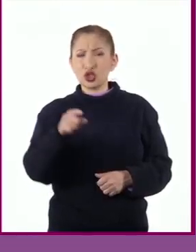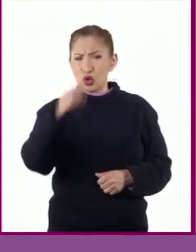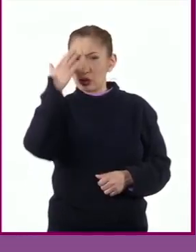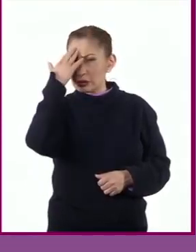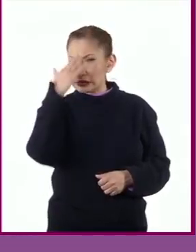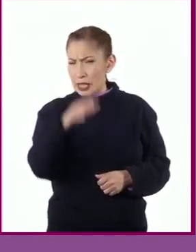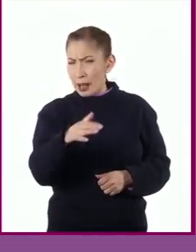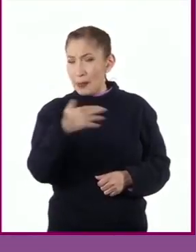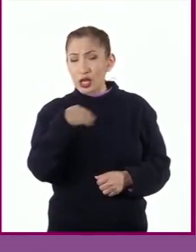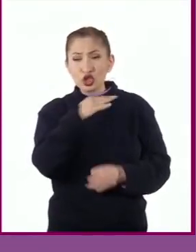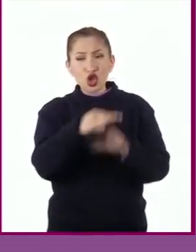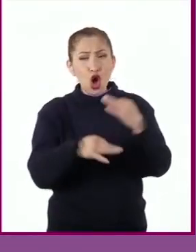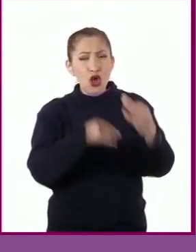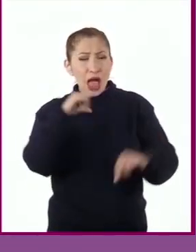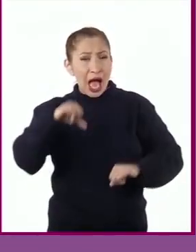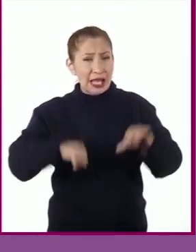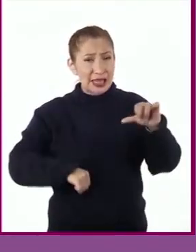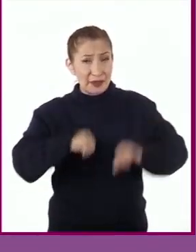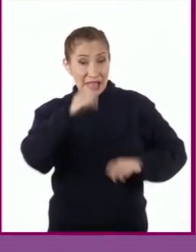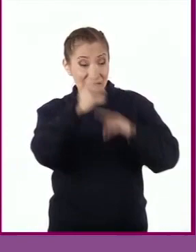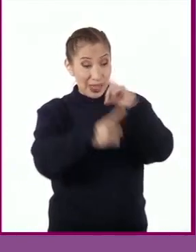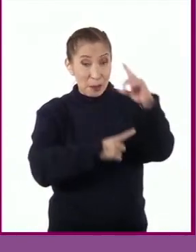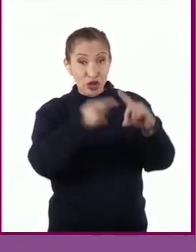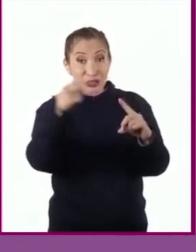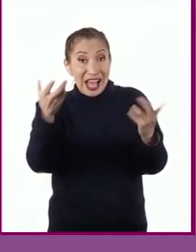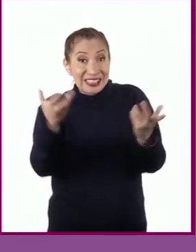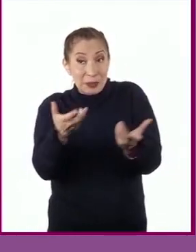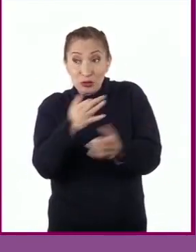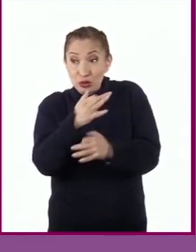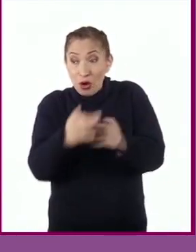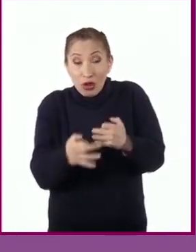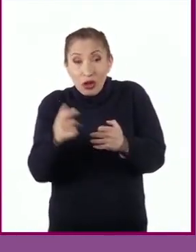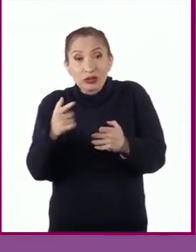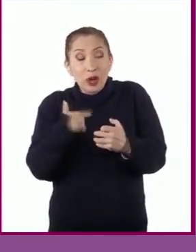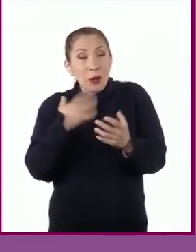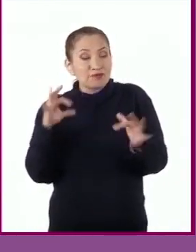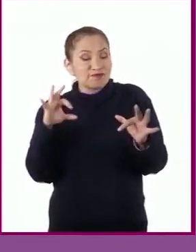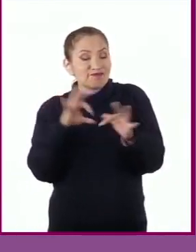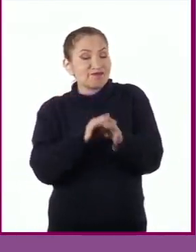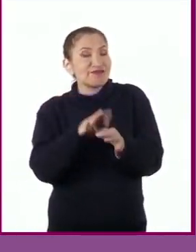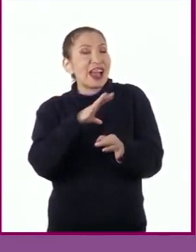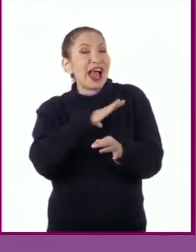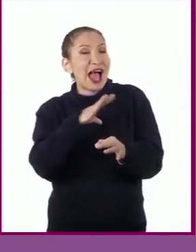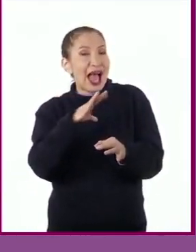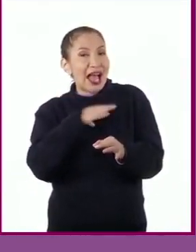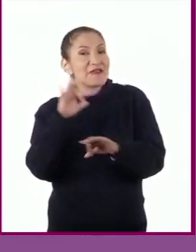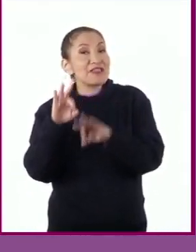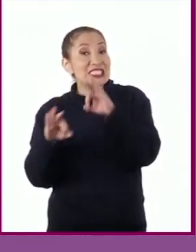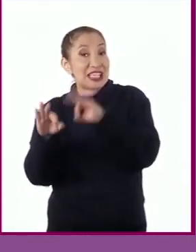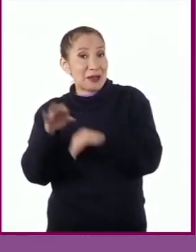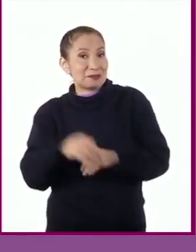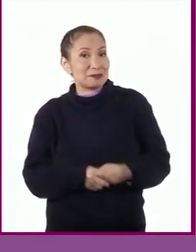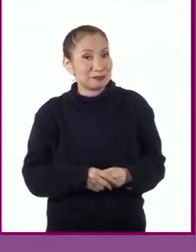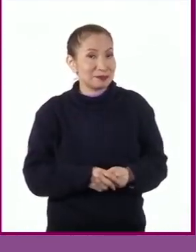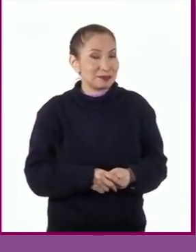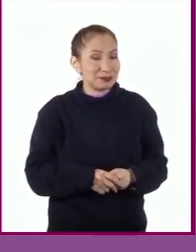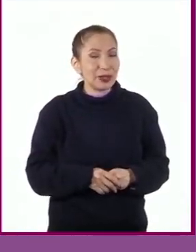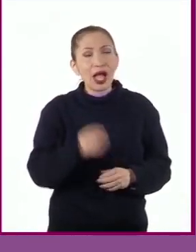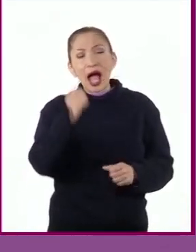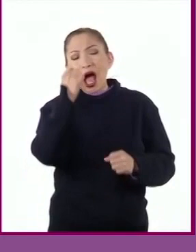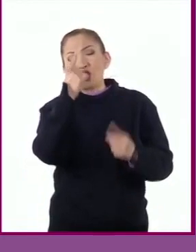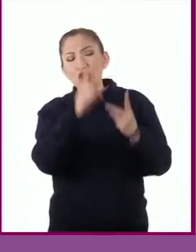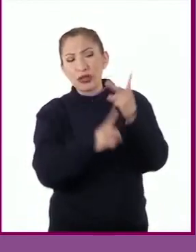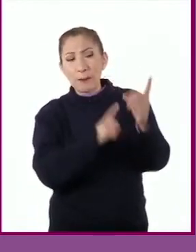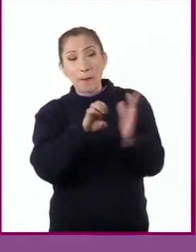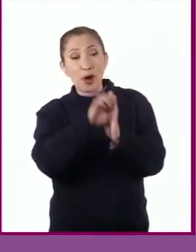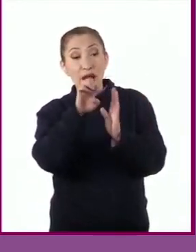¿Sabías que todas las actividades deportivas que realizamos están estrechamente relacionadas con la física? En algunos